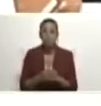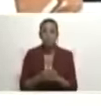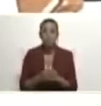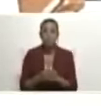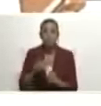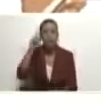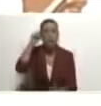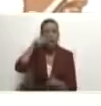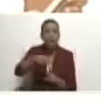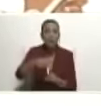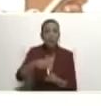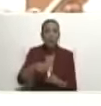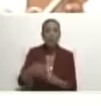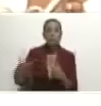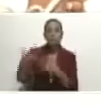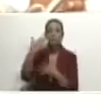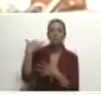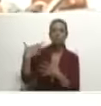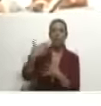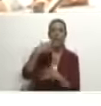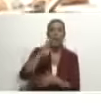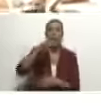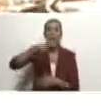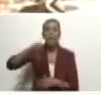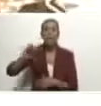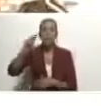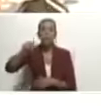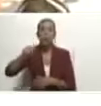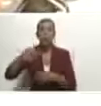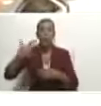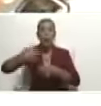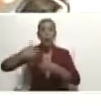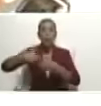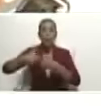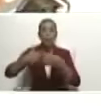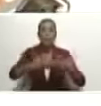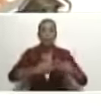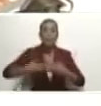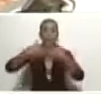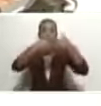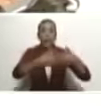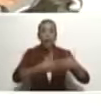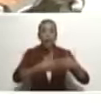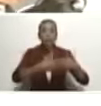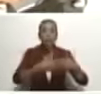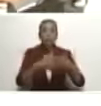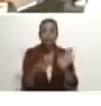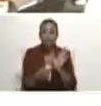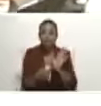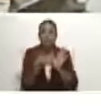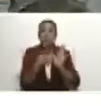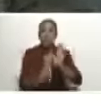para enfrentar las provocaciones de la ExxonMobil y del gobierno de Guyana. Saco aquí,